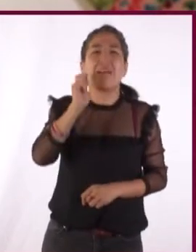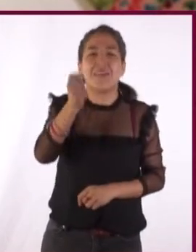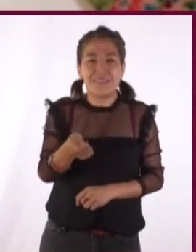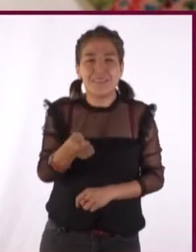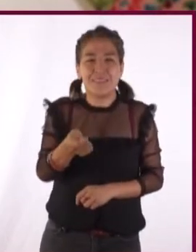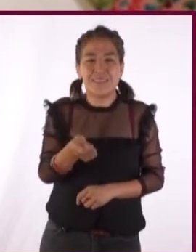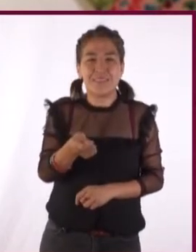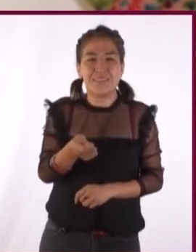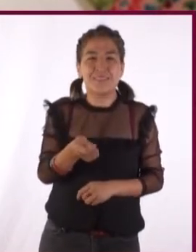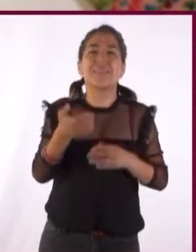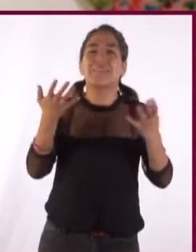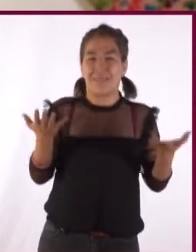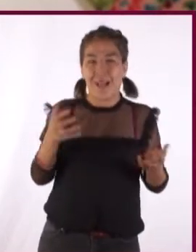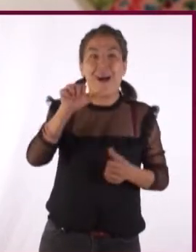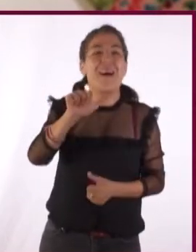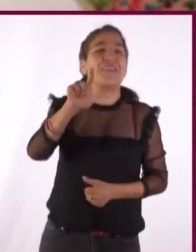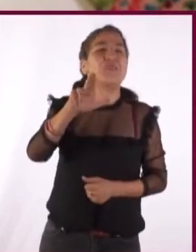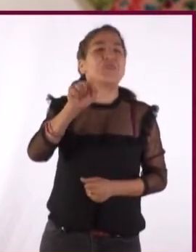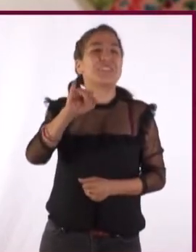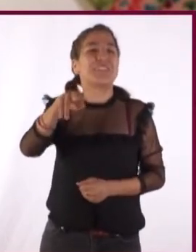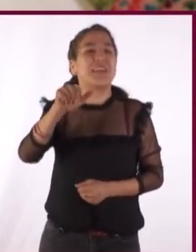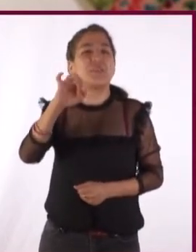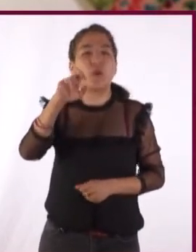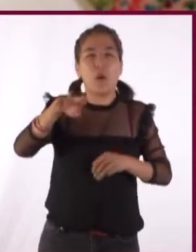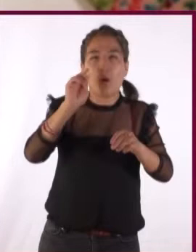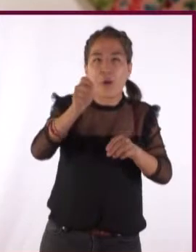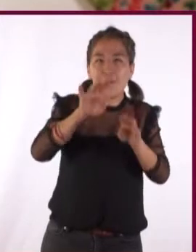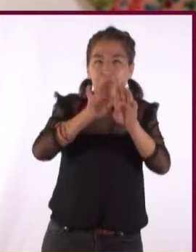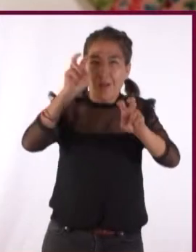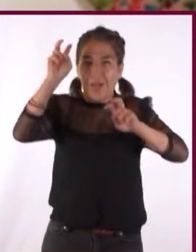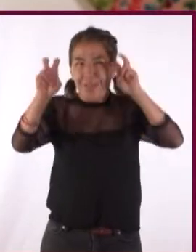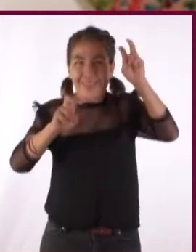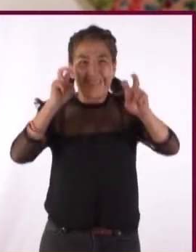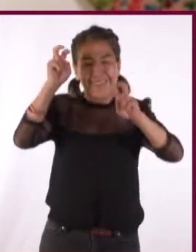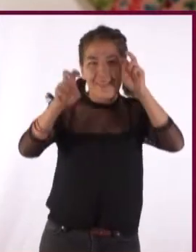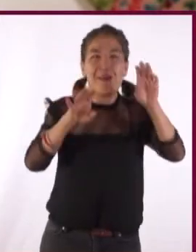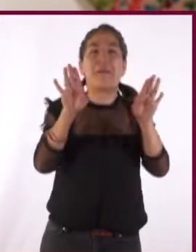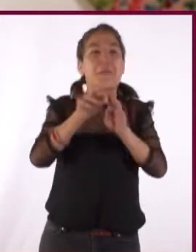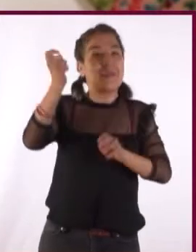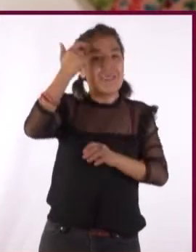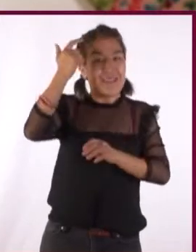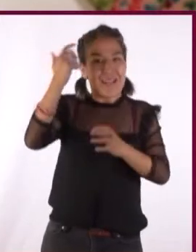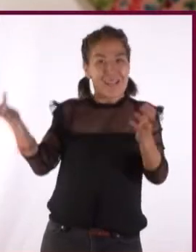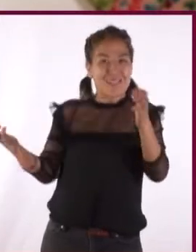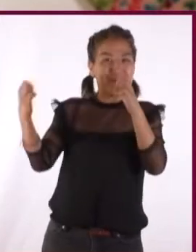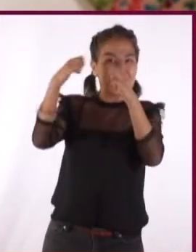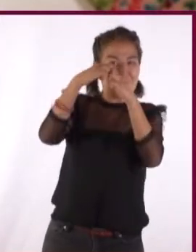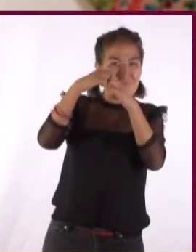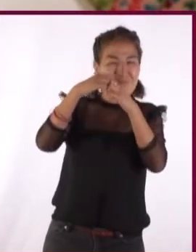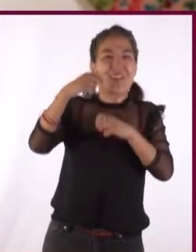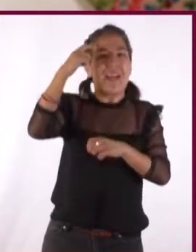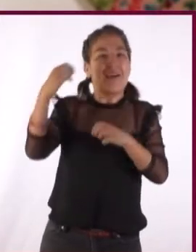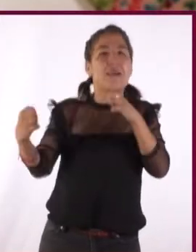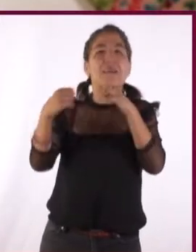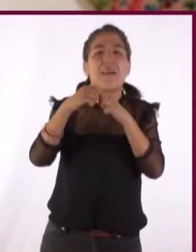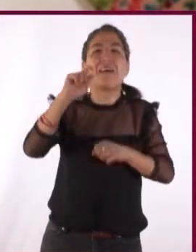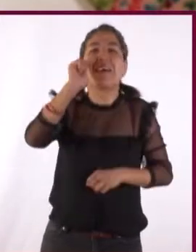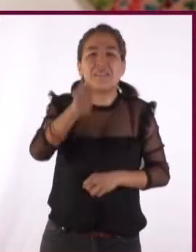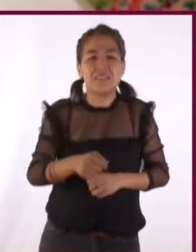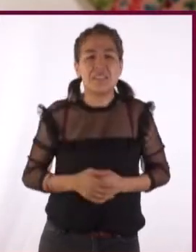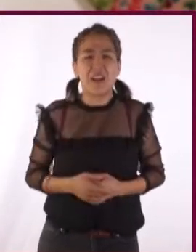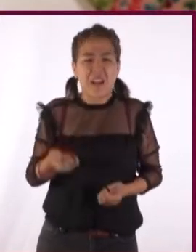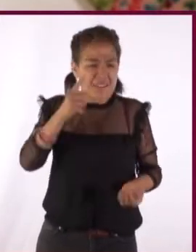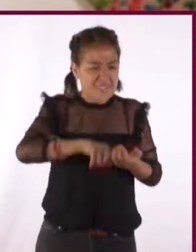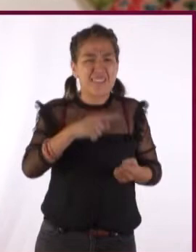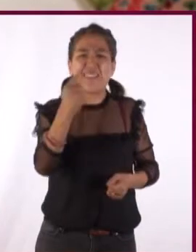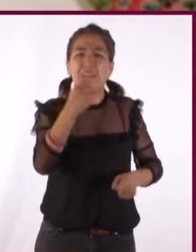fue una alucinación, ¿no? Okay. ¿En qué sentido engañan a nuestro cerebro? Justo